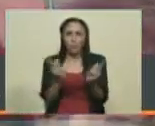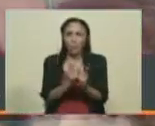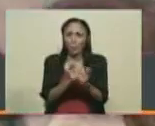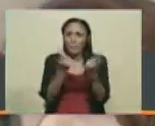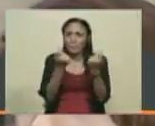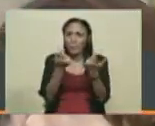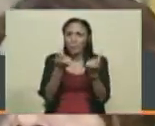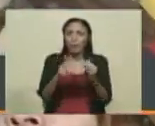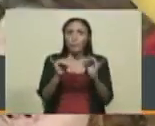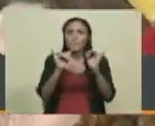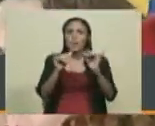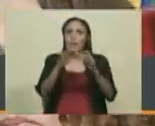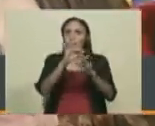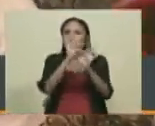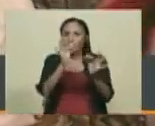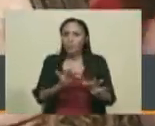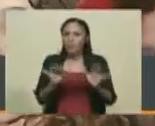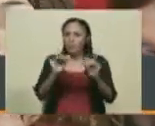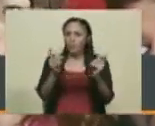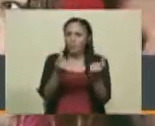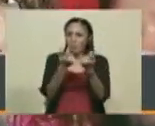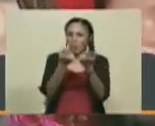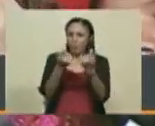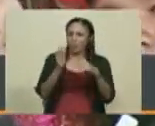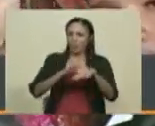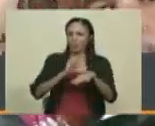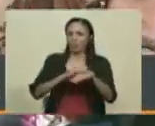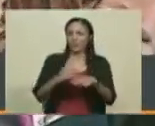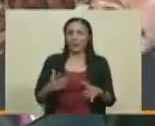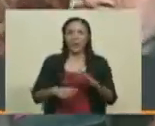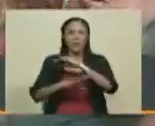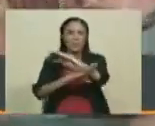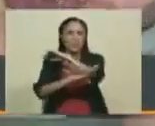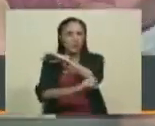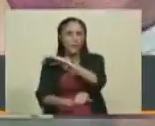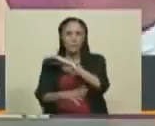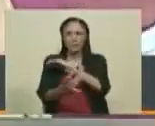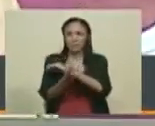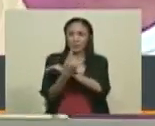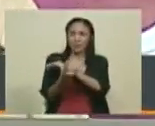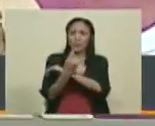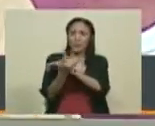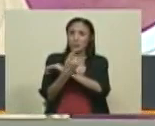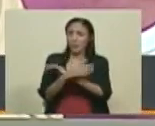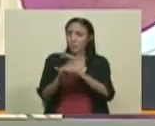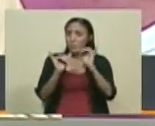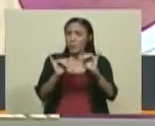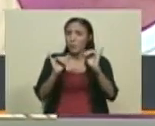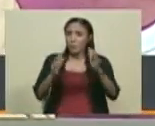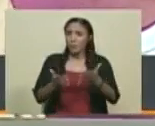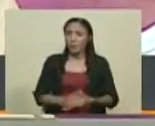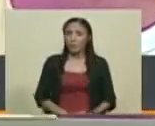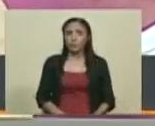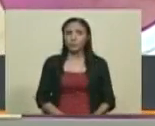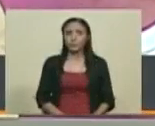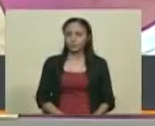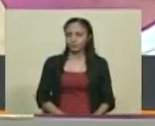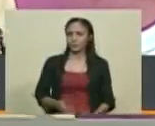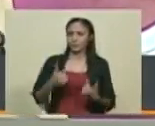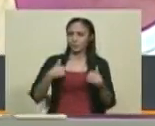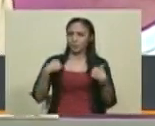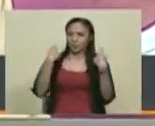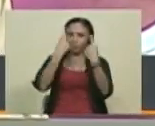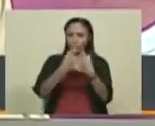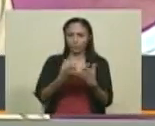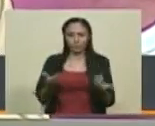los mismos métodos, las mismas corruptelas y las mismas incapacidades. Y yo dije, no, bueno, vamos a